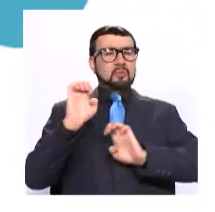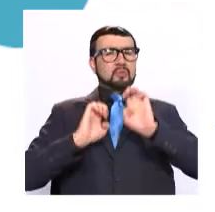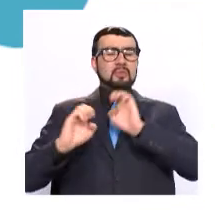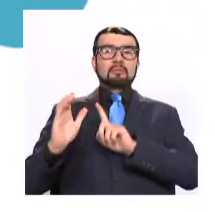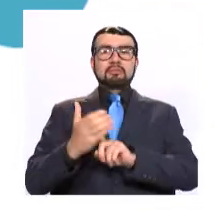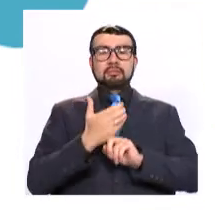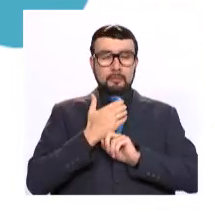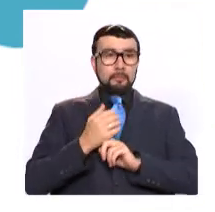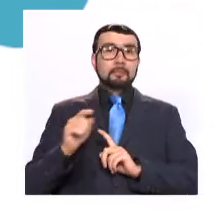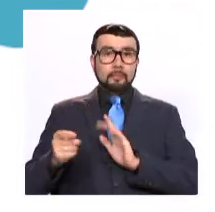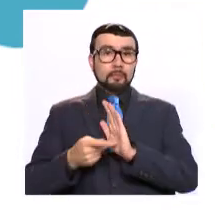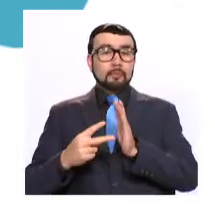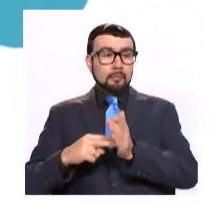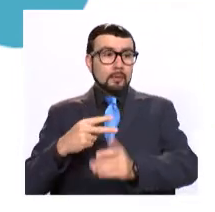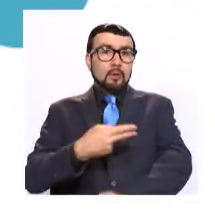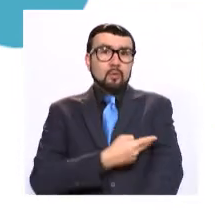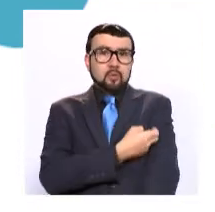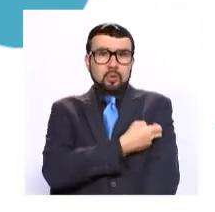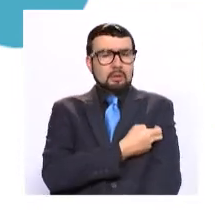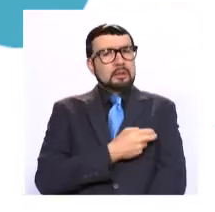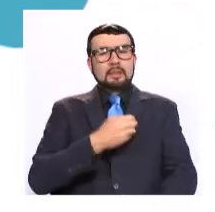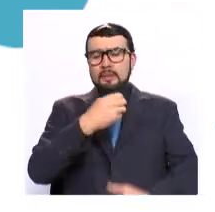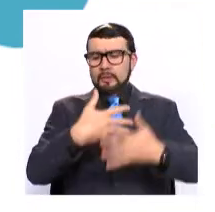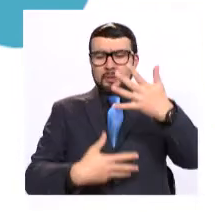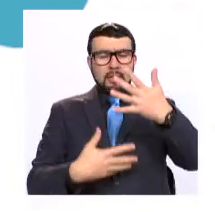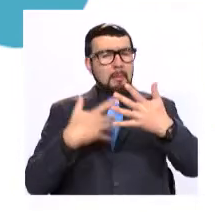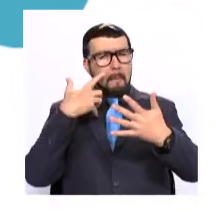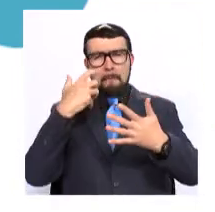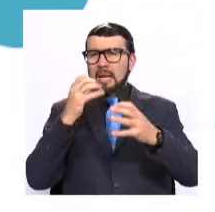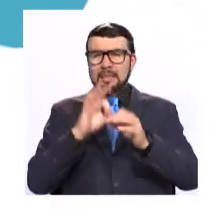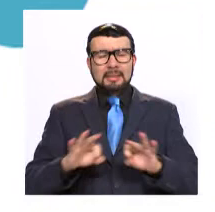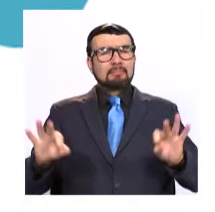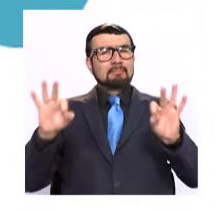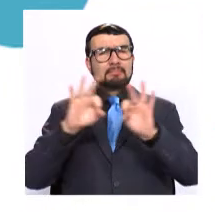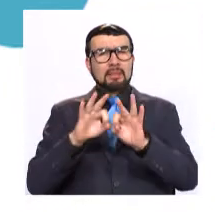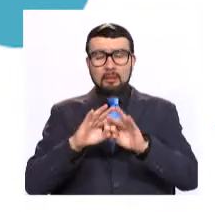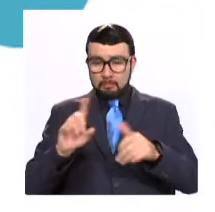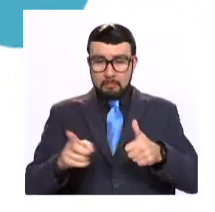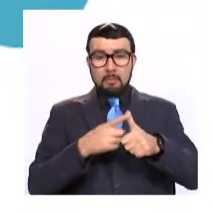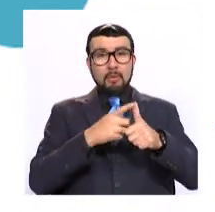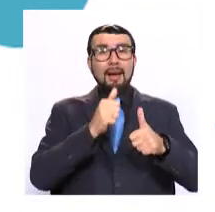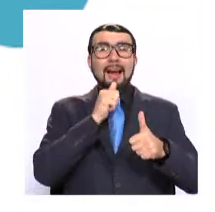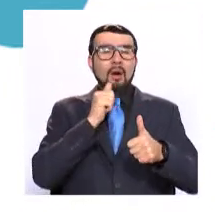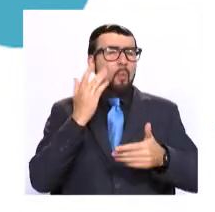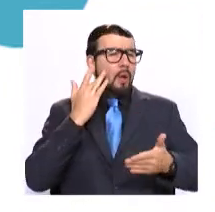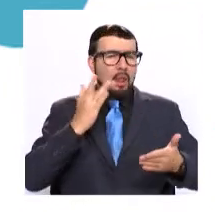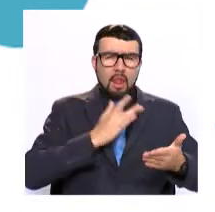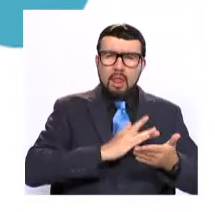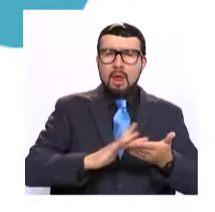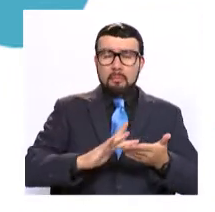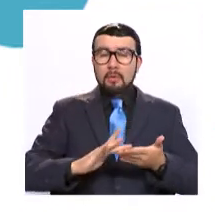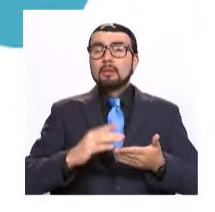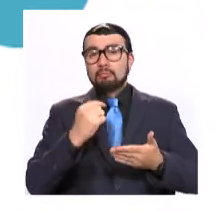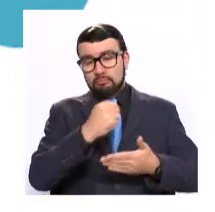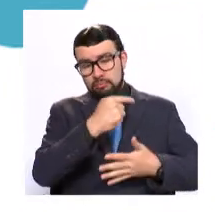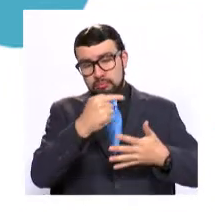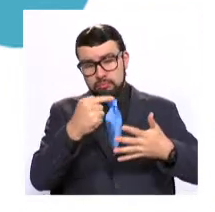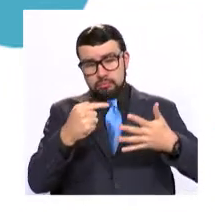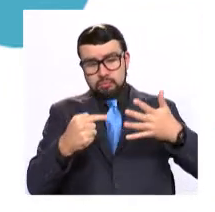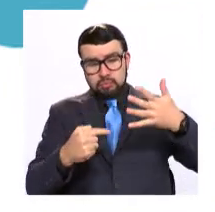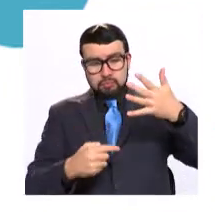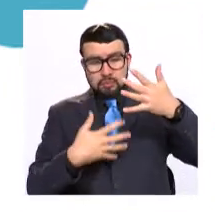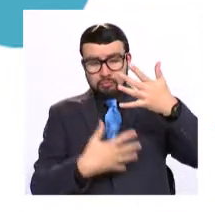dentro de los 10 grandes logros que hemos tenido después de haber podido hacer potable el agua, nos han podido disminuir lo que